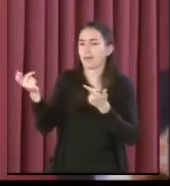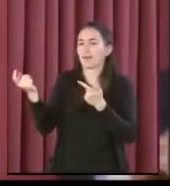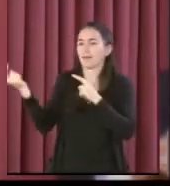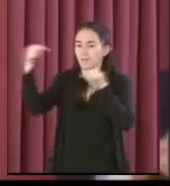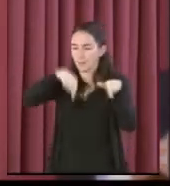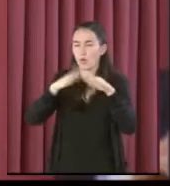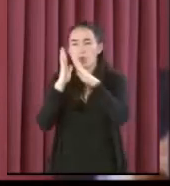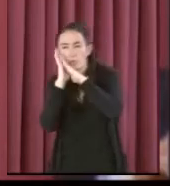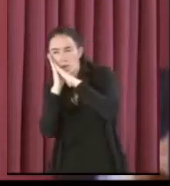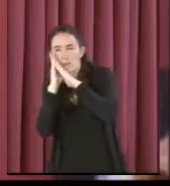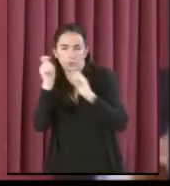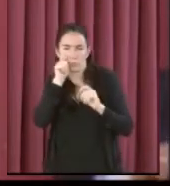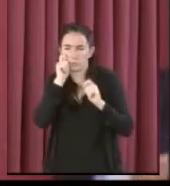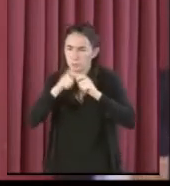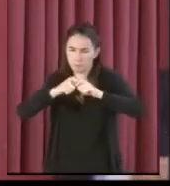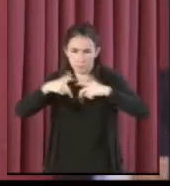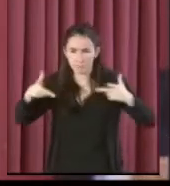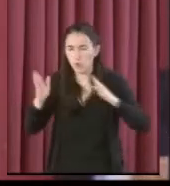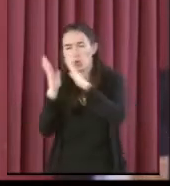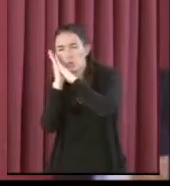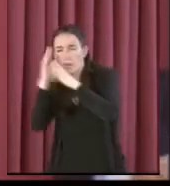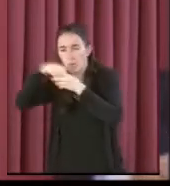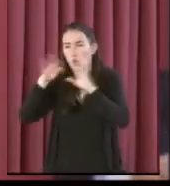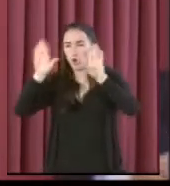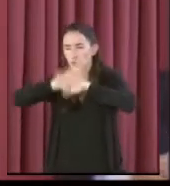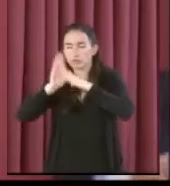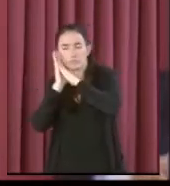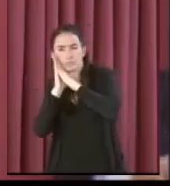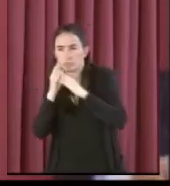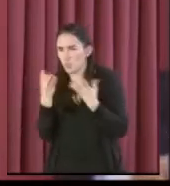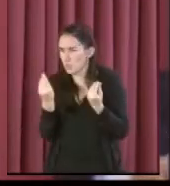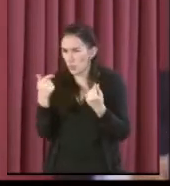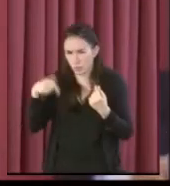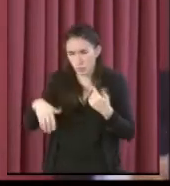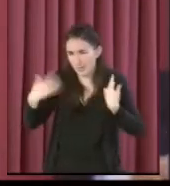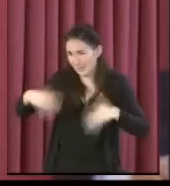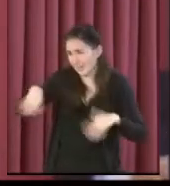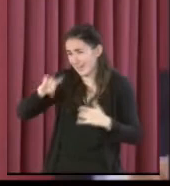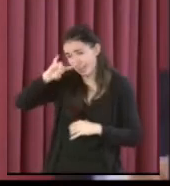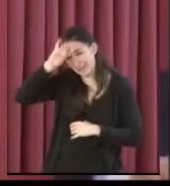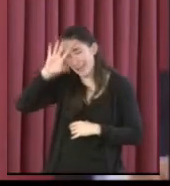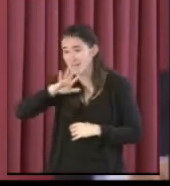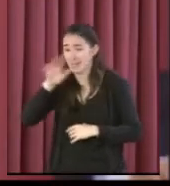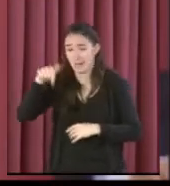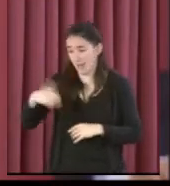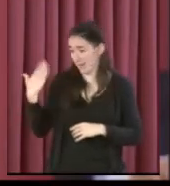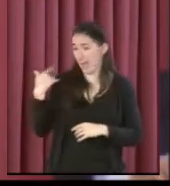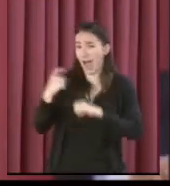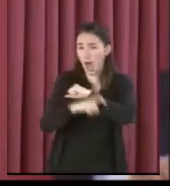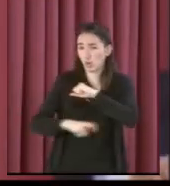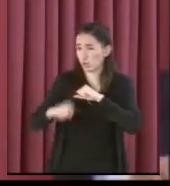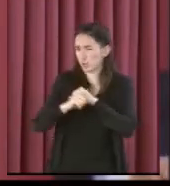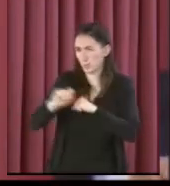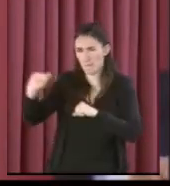62.651 pernoctaciones. Nunca antes se habían alcanzado estas cifras. Este agosto ha sido, sin duda alguna, el mes más